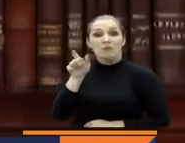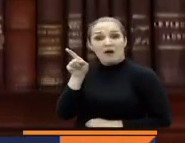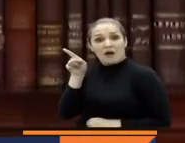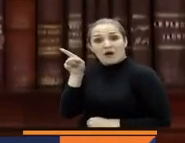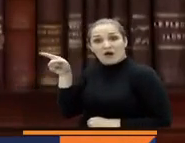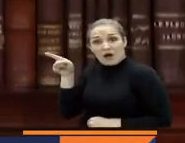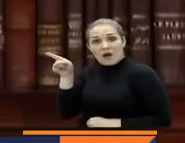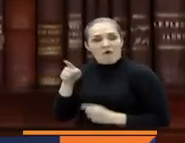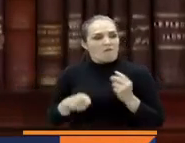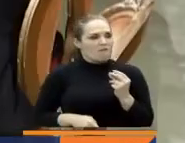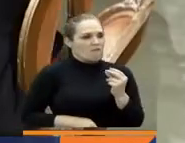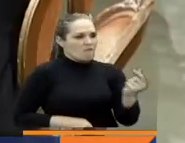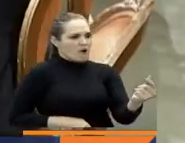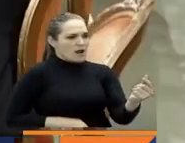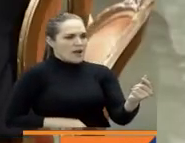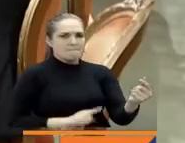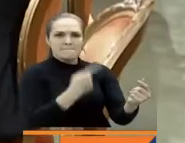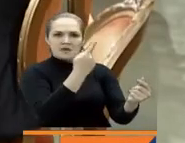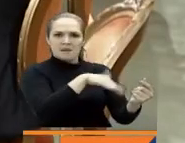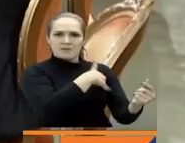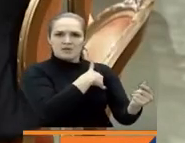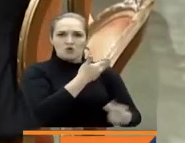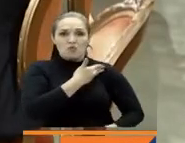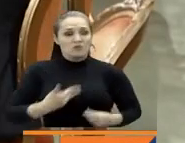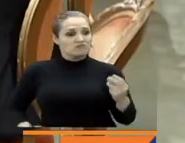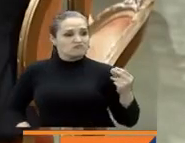ministro y suspender la actividad parlamentaria.